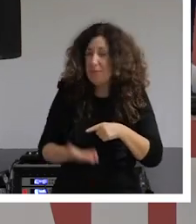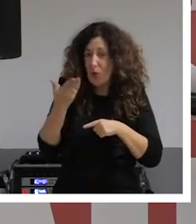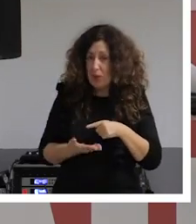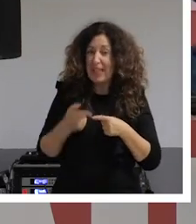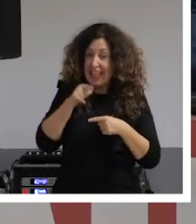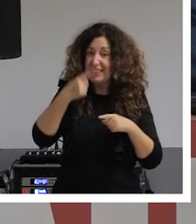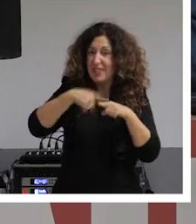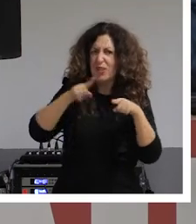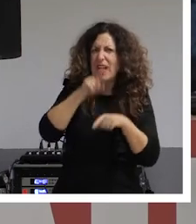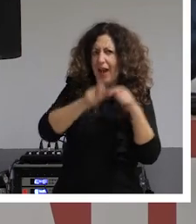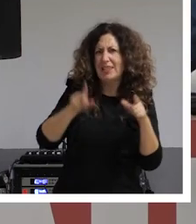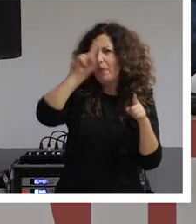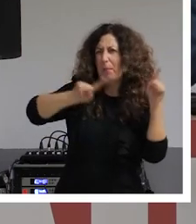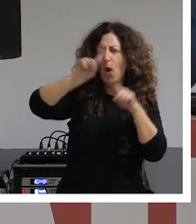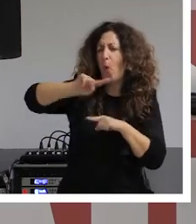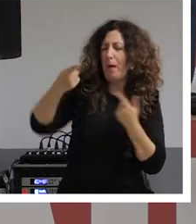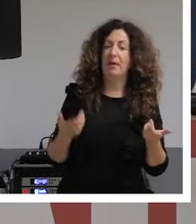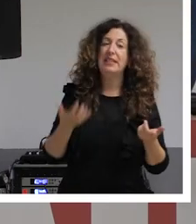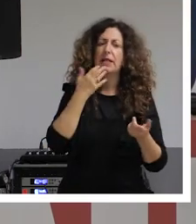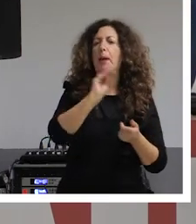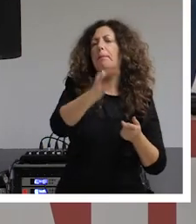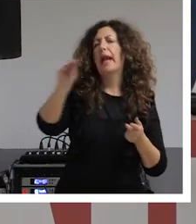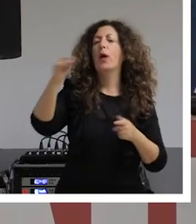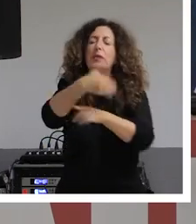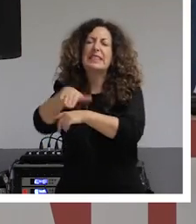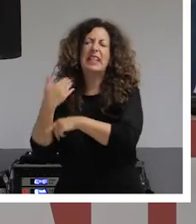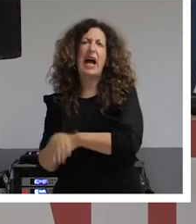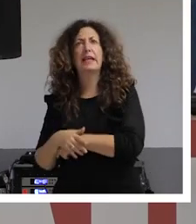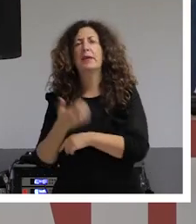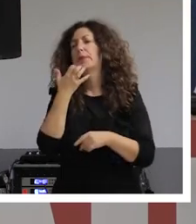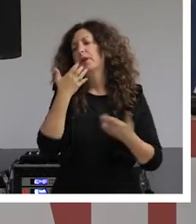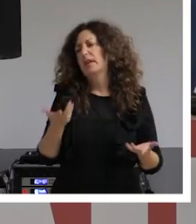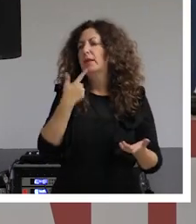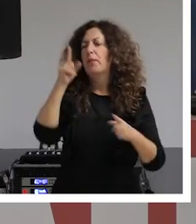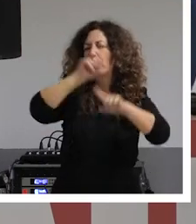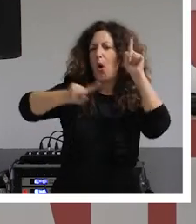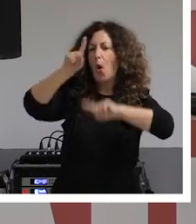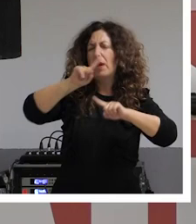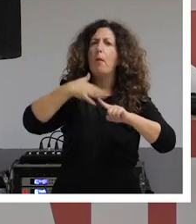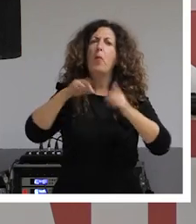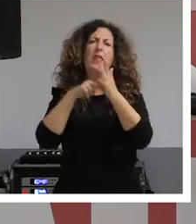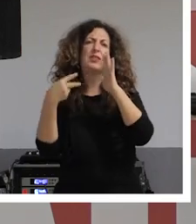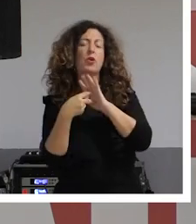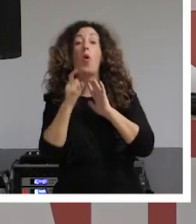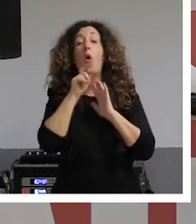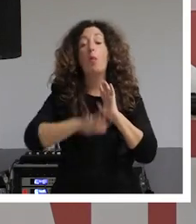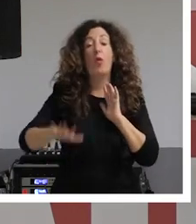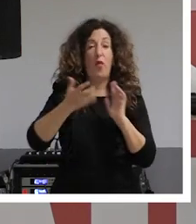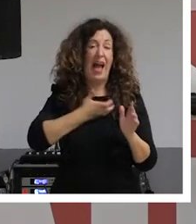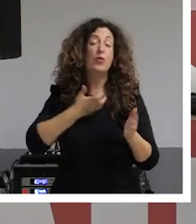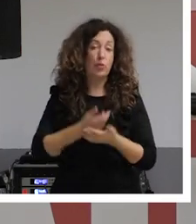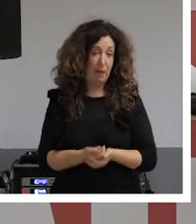las que a la gente más le preocupan cuando le preguntas por la calle son el tipo de problemas que se pueden resolver desde un ayuntamiento